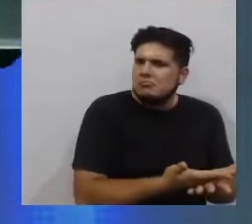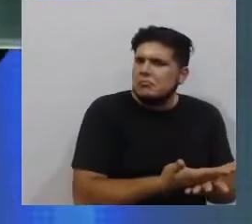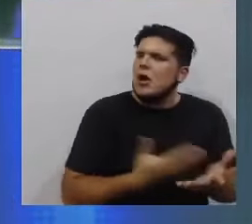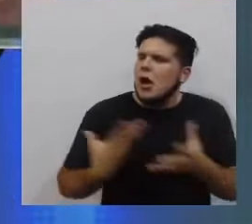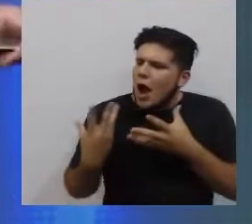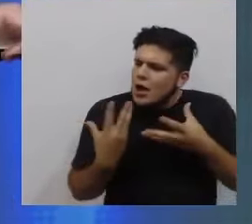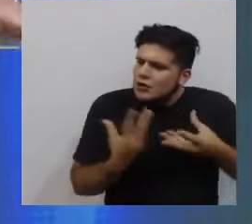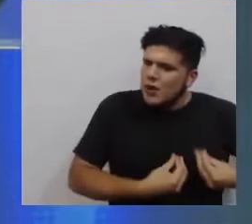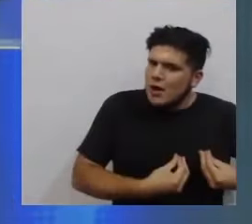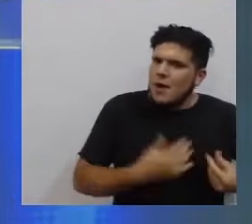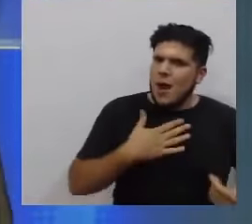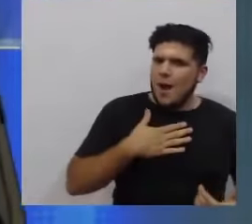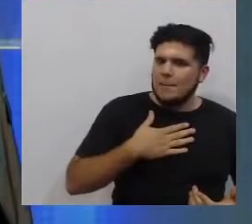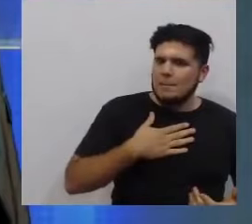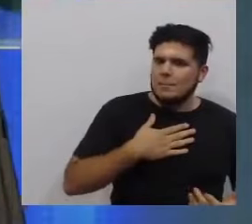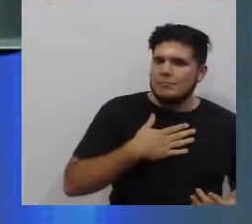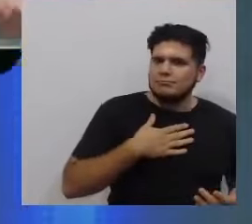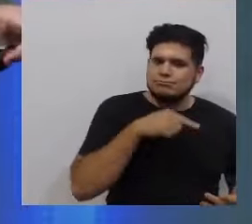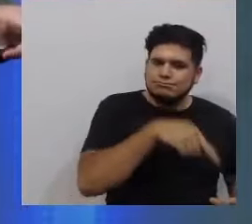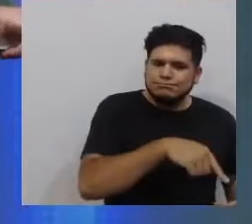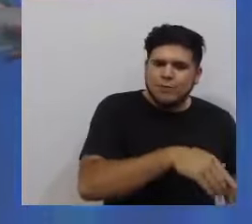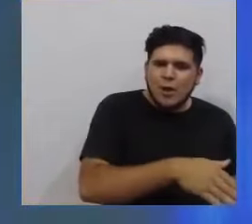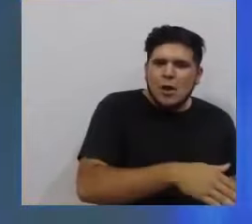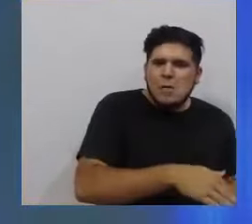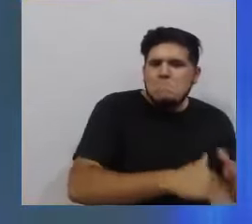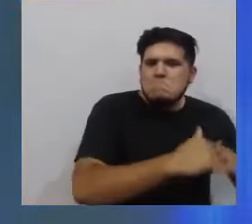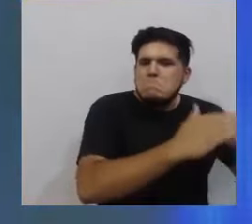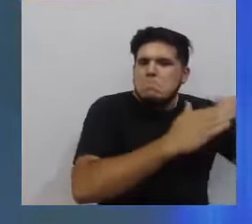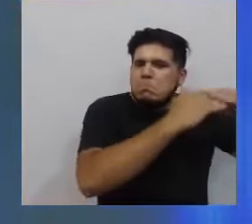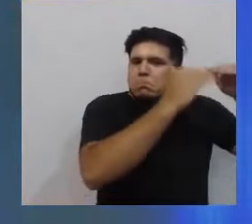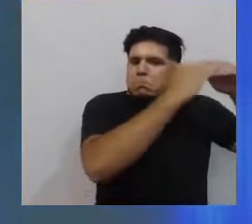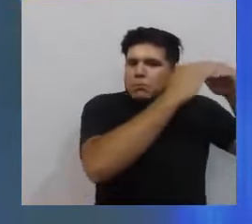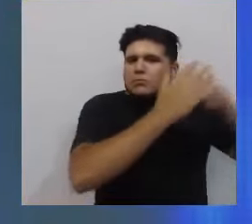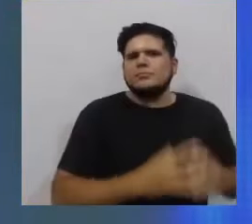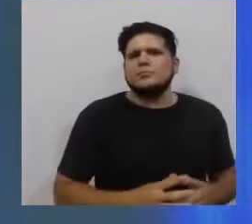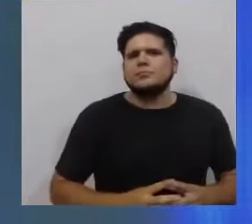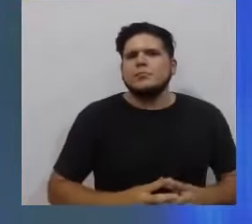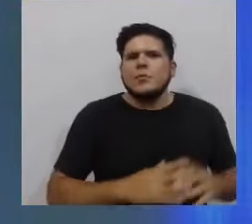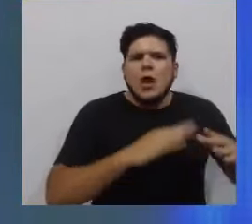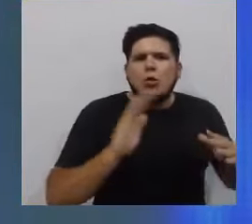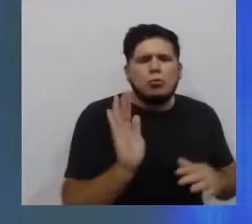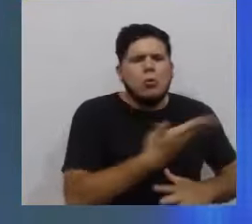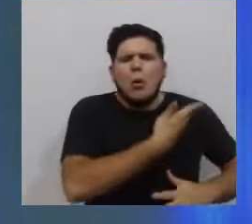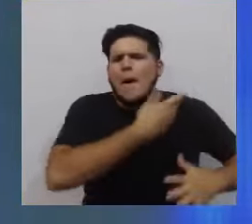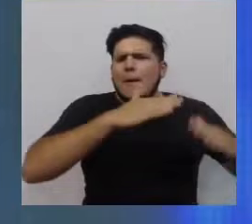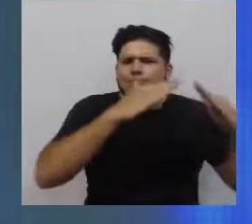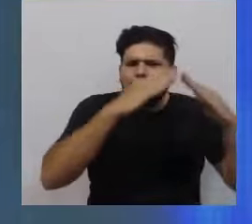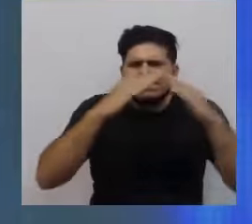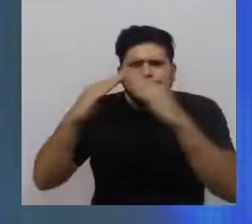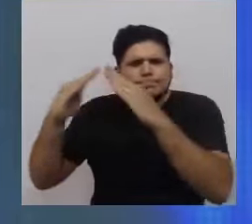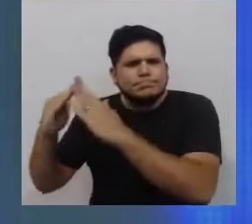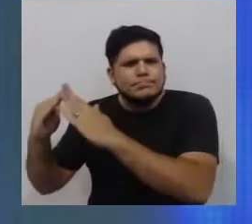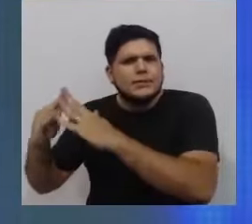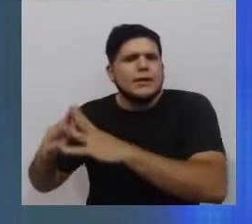que usted entienda que usted tiene una posición en dios y usted no tiene que ser vergüenza para nadie dios quiere honrar su vida su